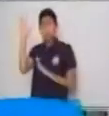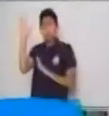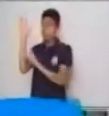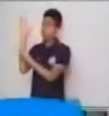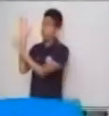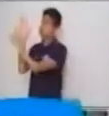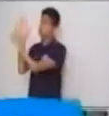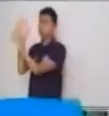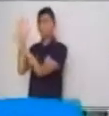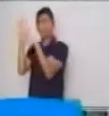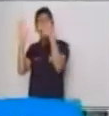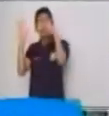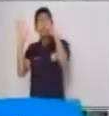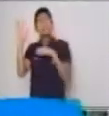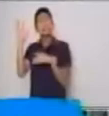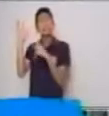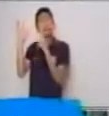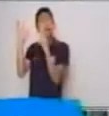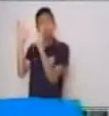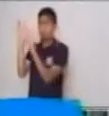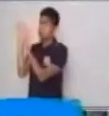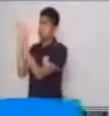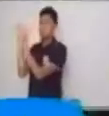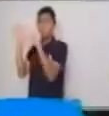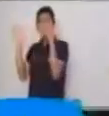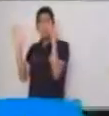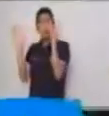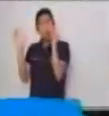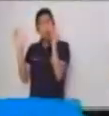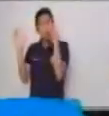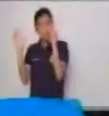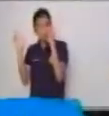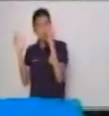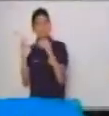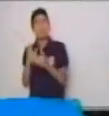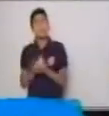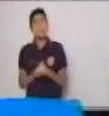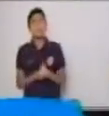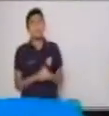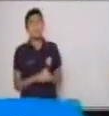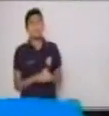se encuentra un canasto. Yo también traje el mío,